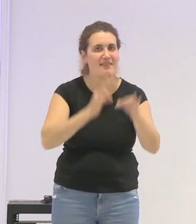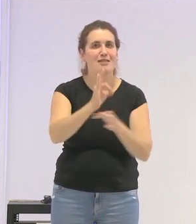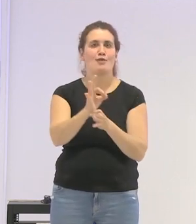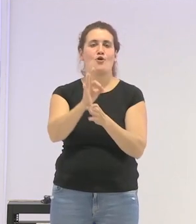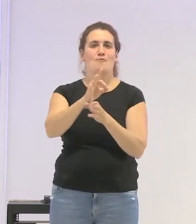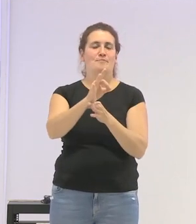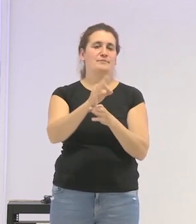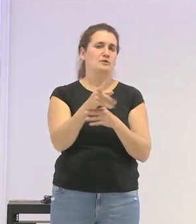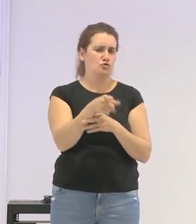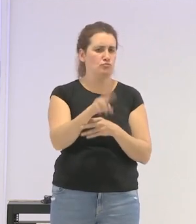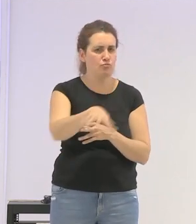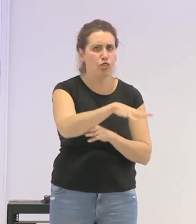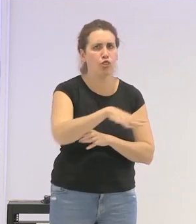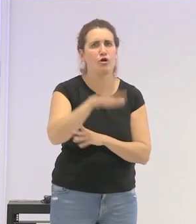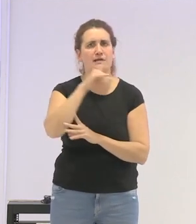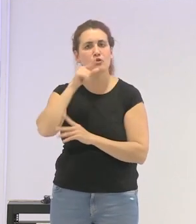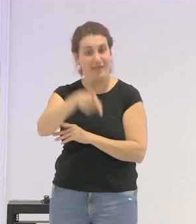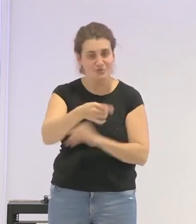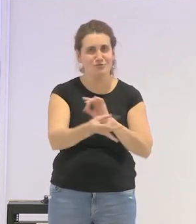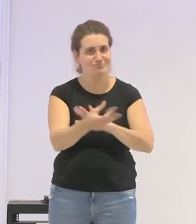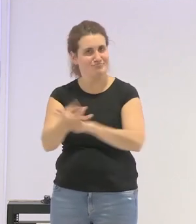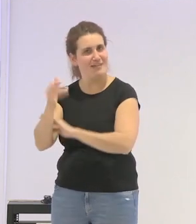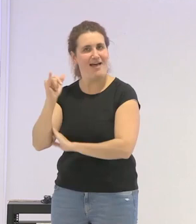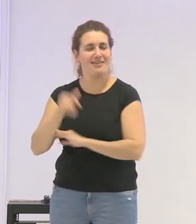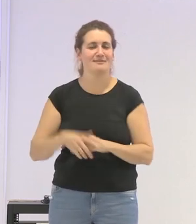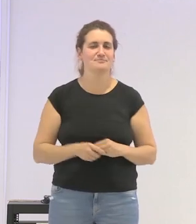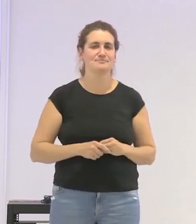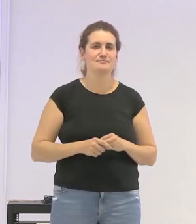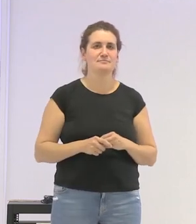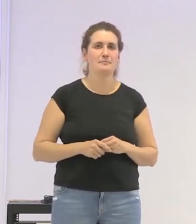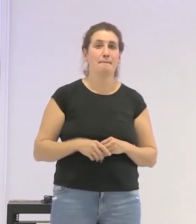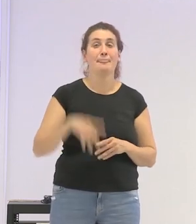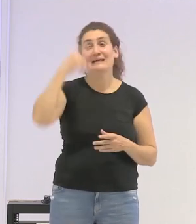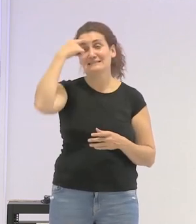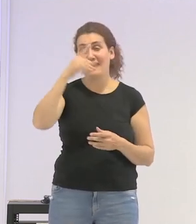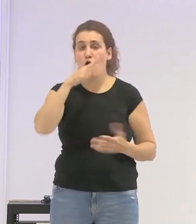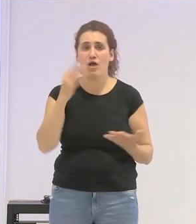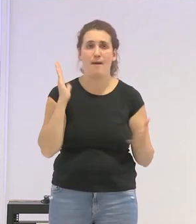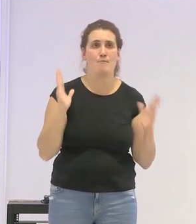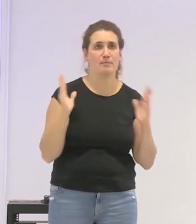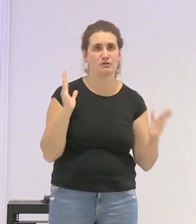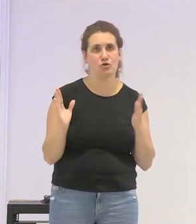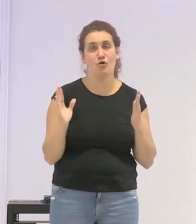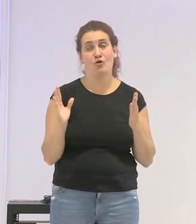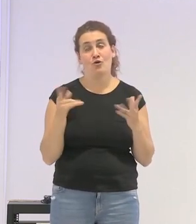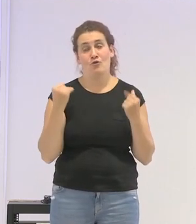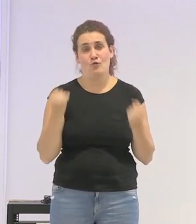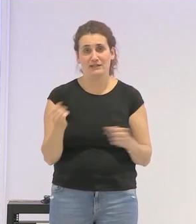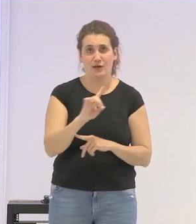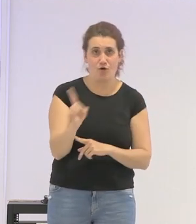tal son lugares donde eso se produce, ¿no? Y bueno, sé que no estamos en un momento como muy, muy fuerte,